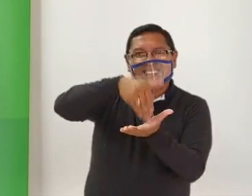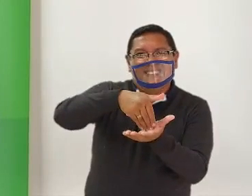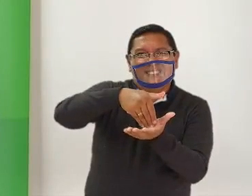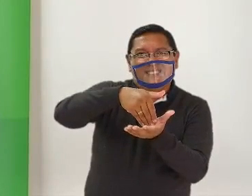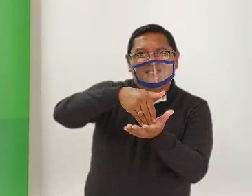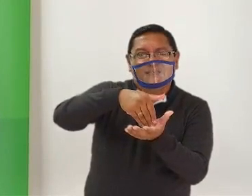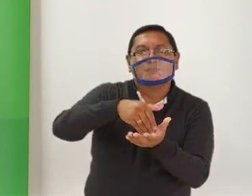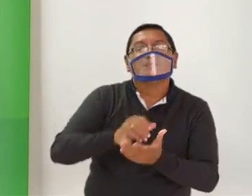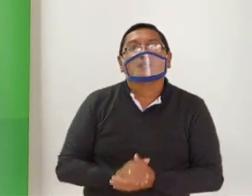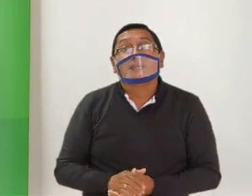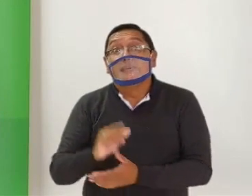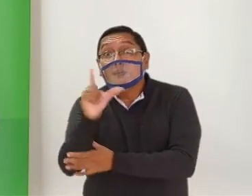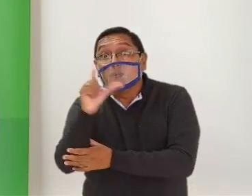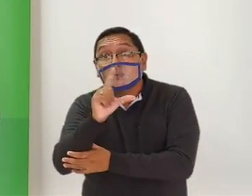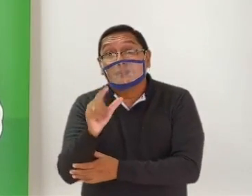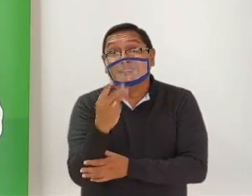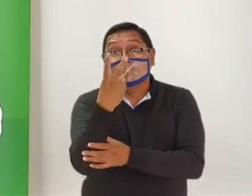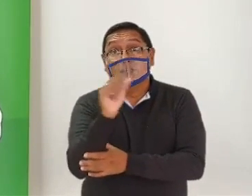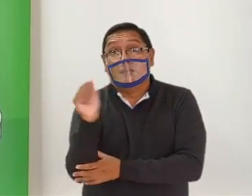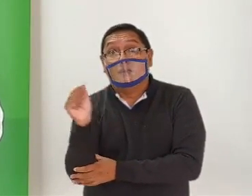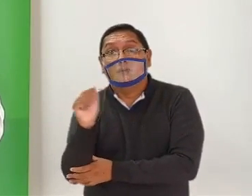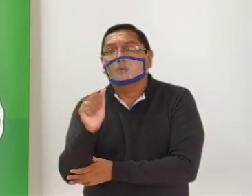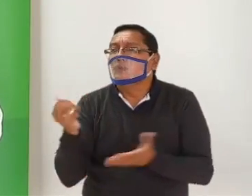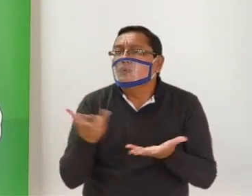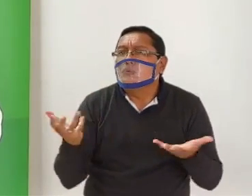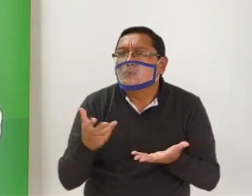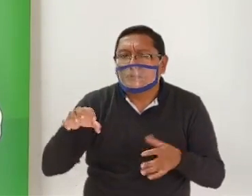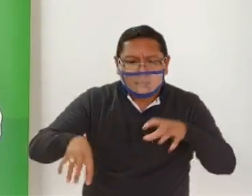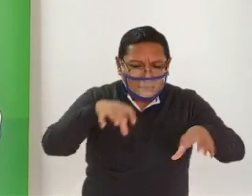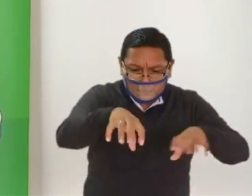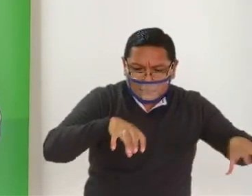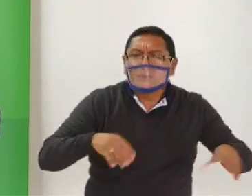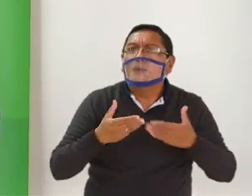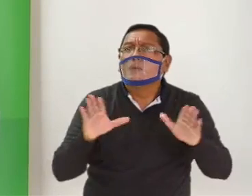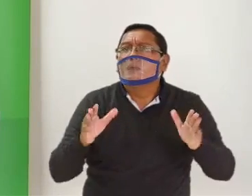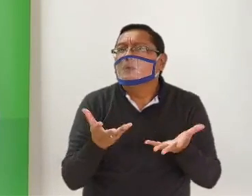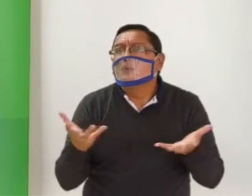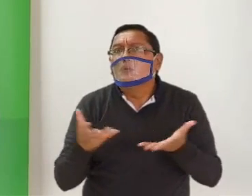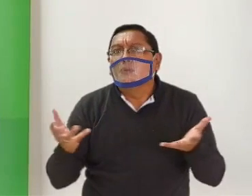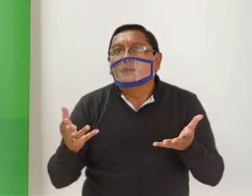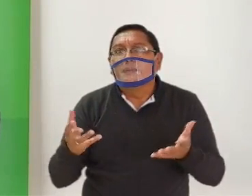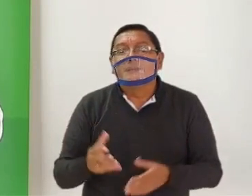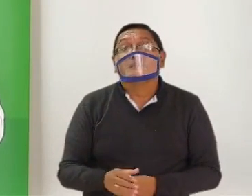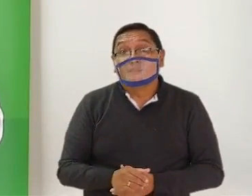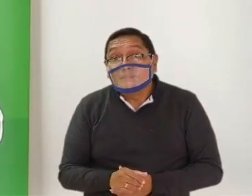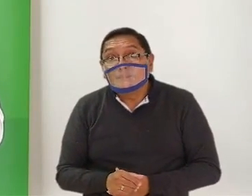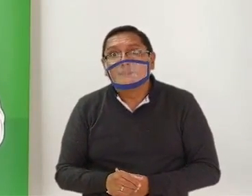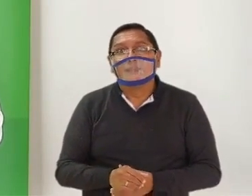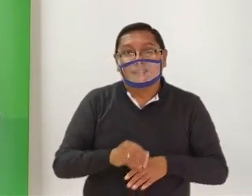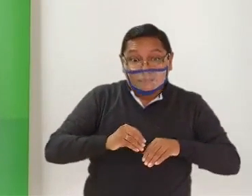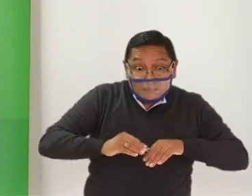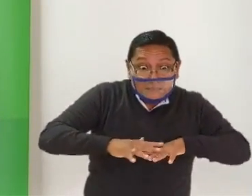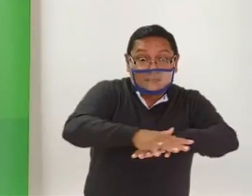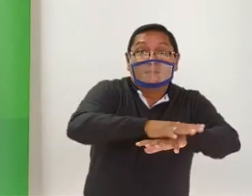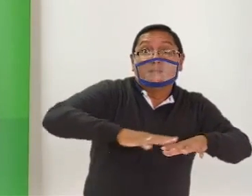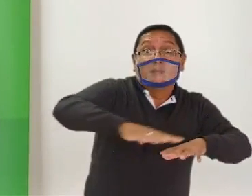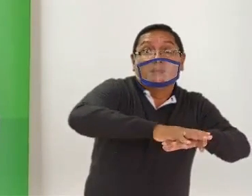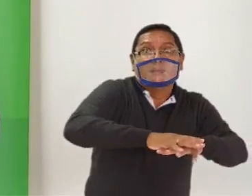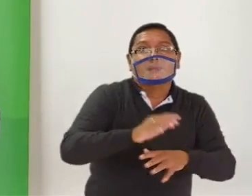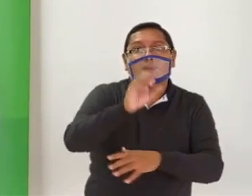Y el lunes 3 de agosto abrirán los comercios especializados en las localidades Metropolitana y